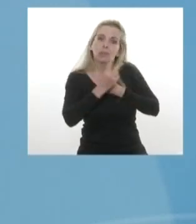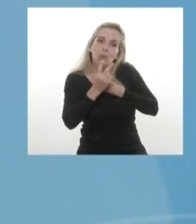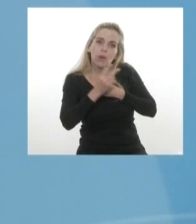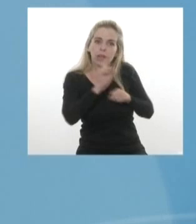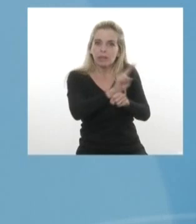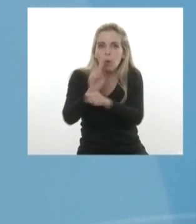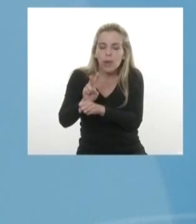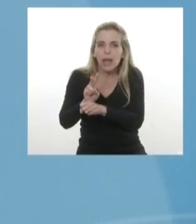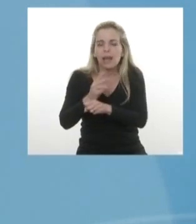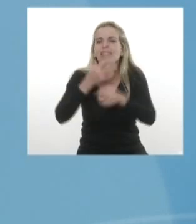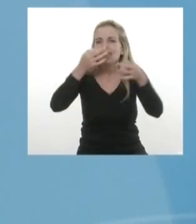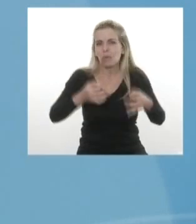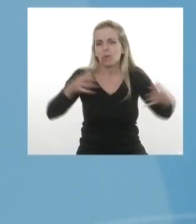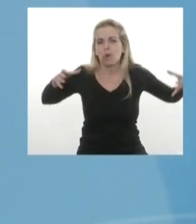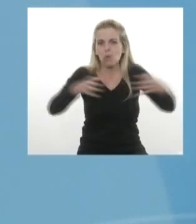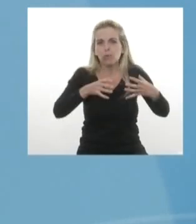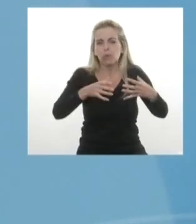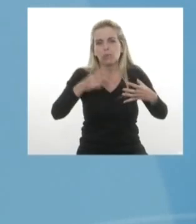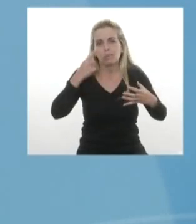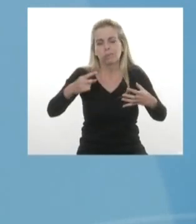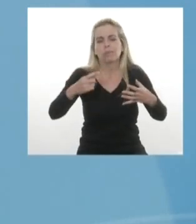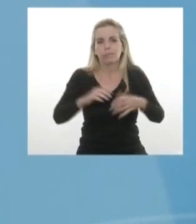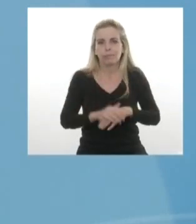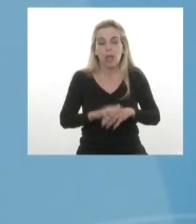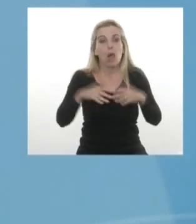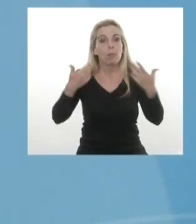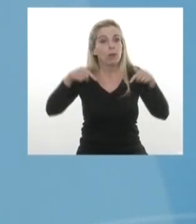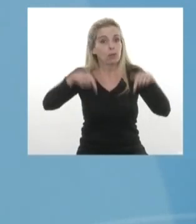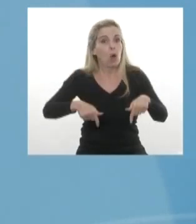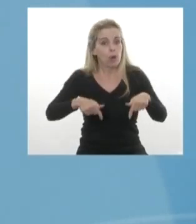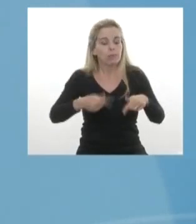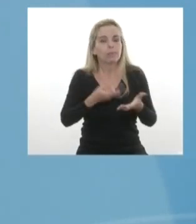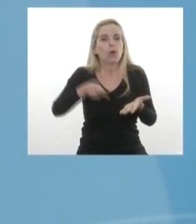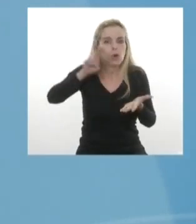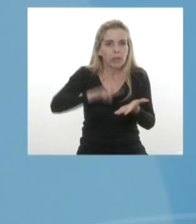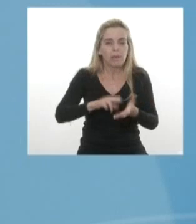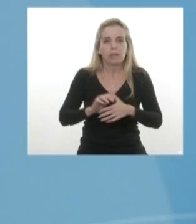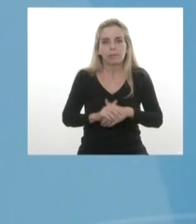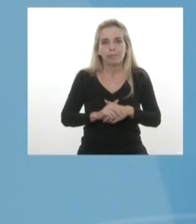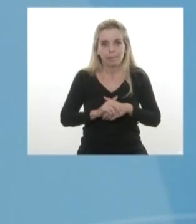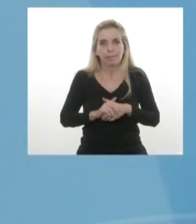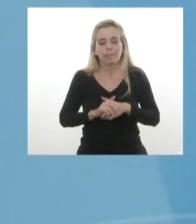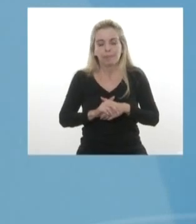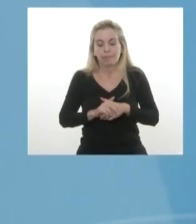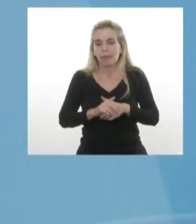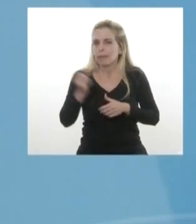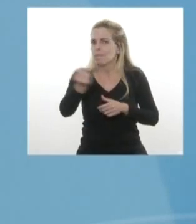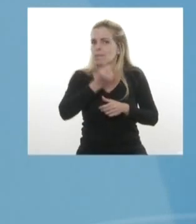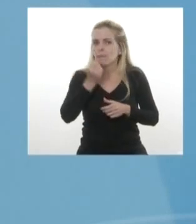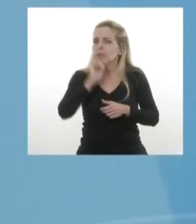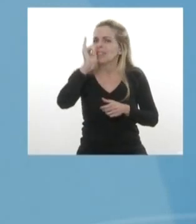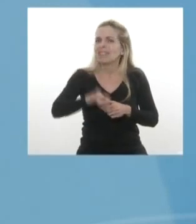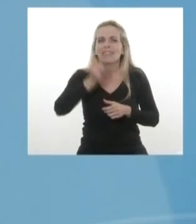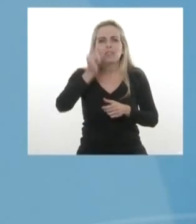podremos alcanzar este logro colectivo. Por eso voy a insistir una vez más. Es decisivo que la